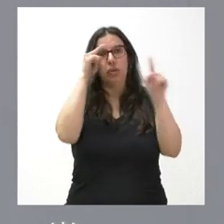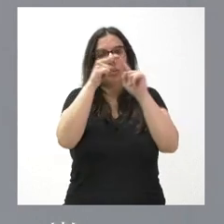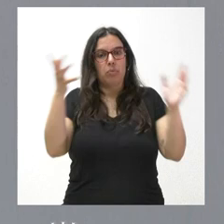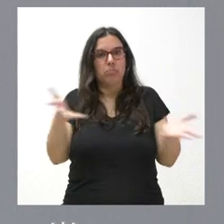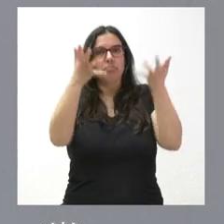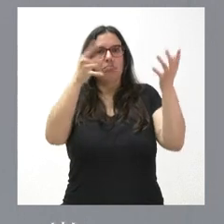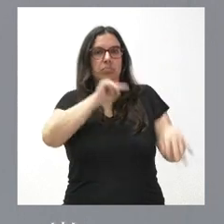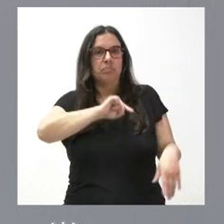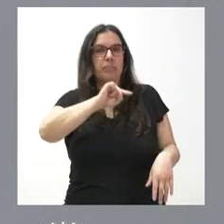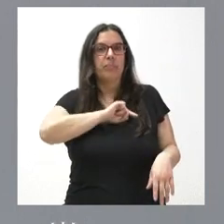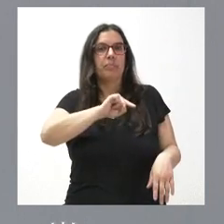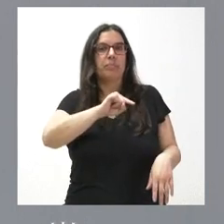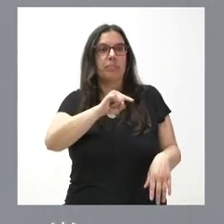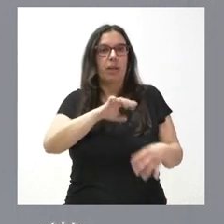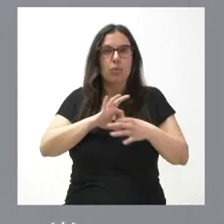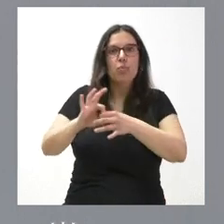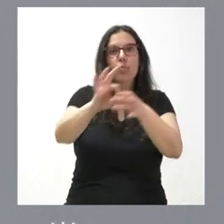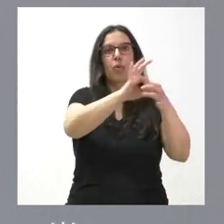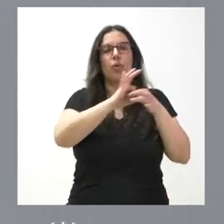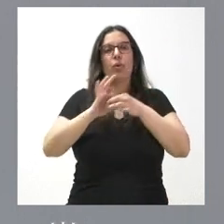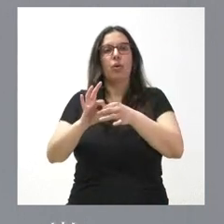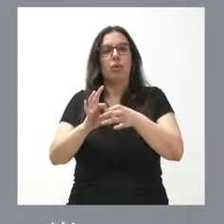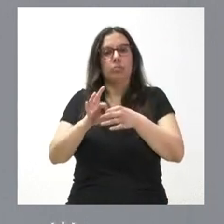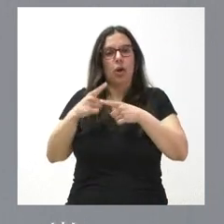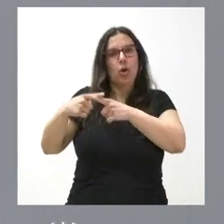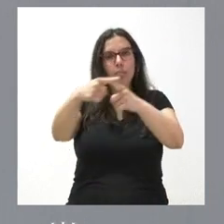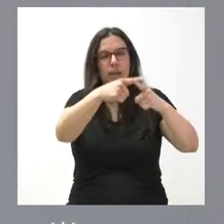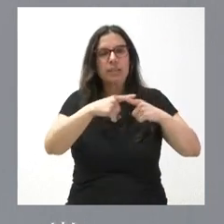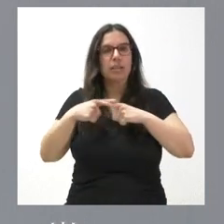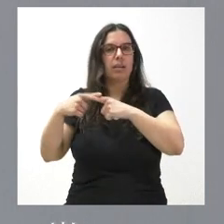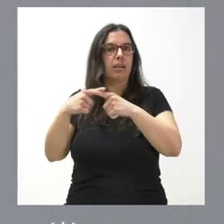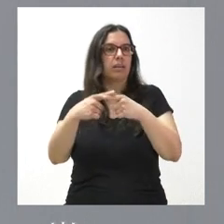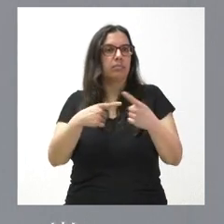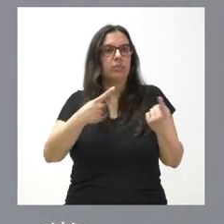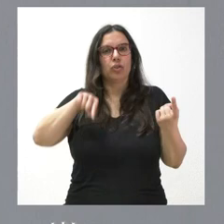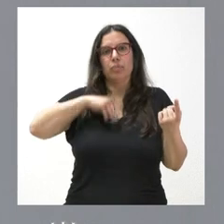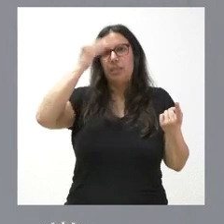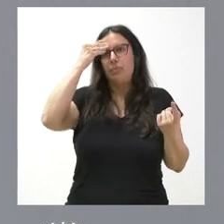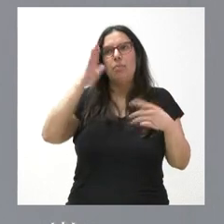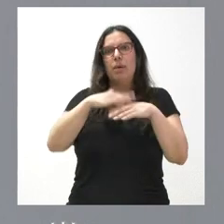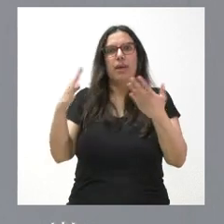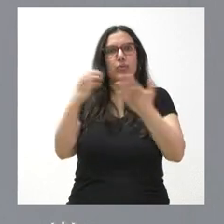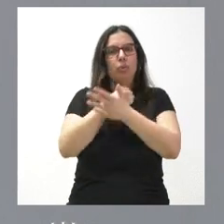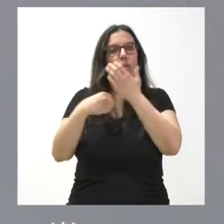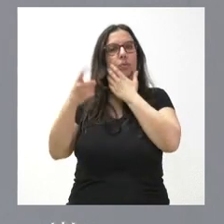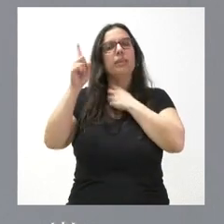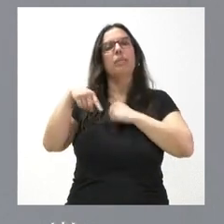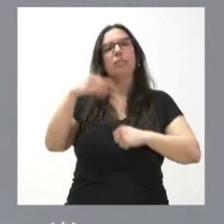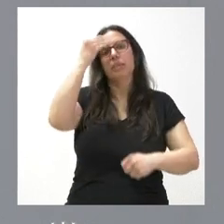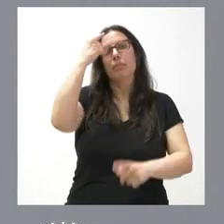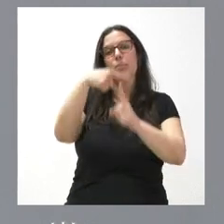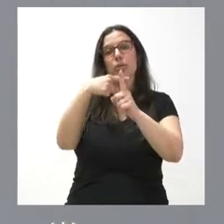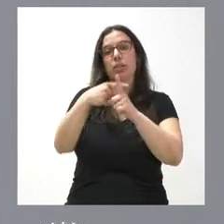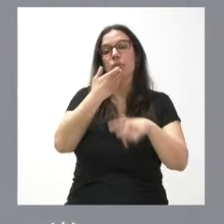de lo que nos une, de lo que compartimos, de lo que creemos que es de todos. Y creemos que también es bueno que